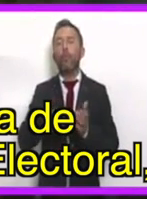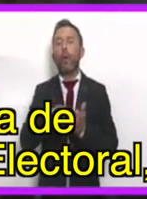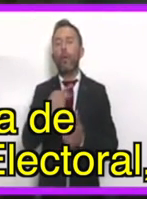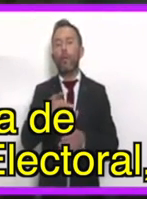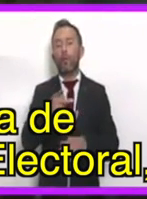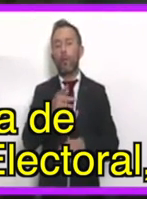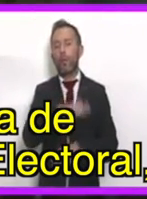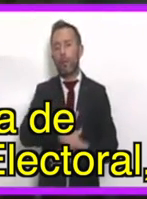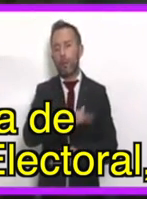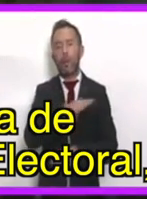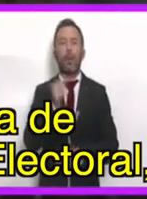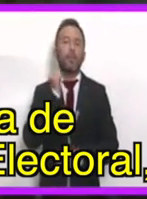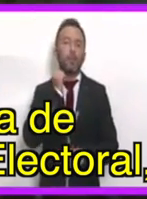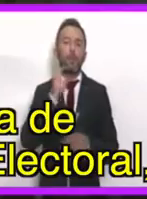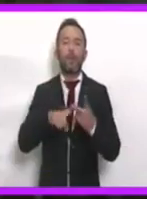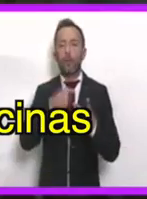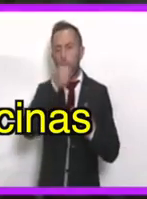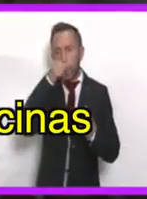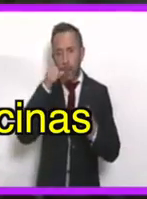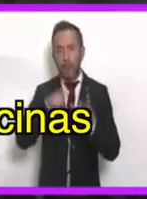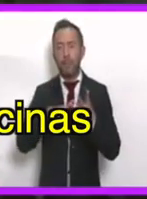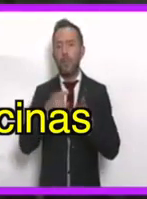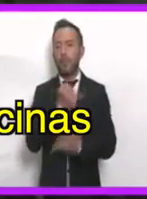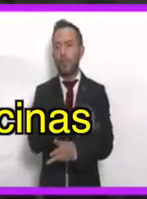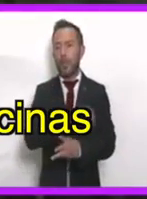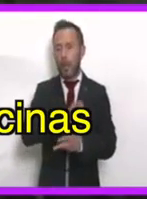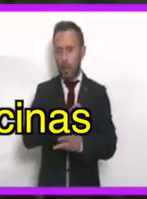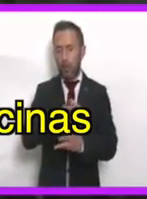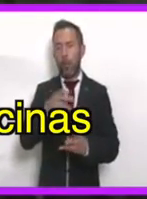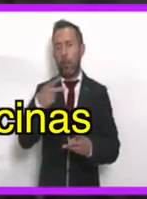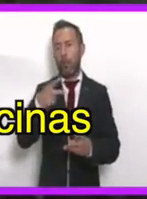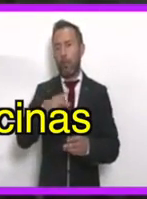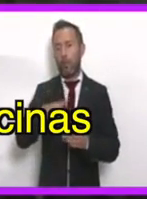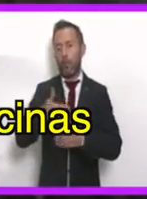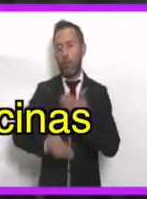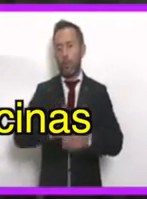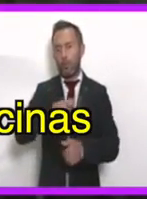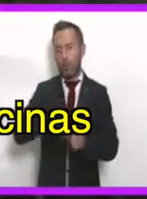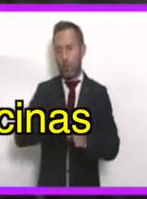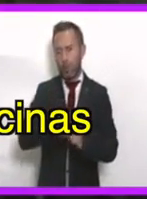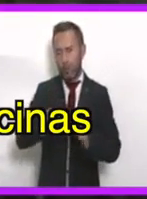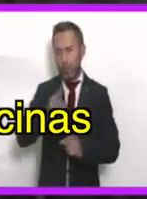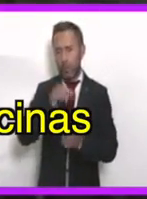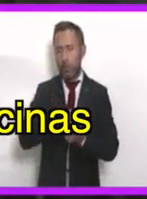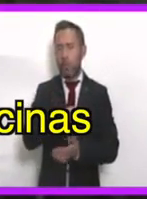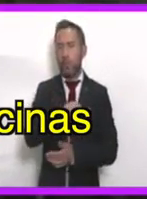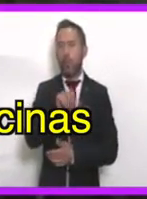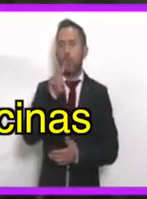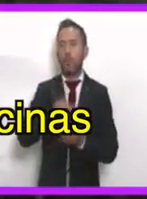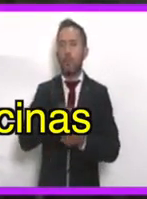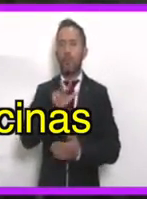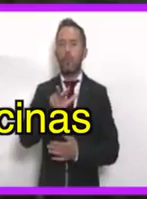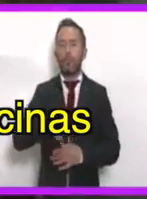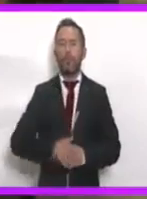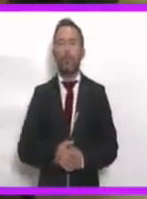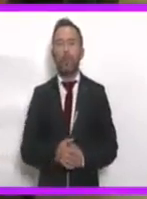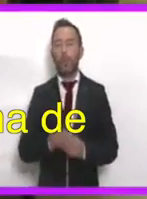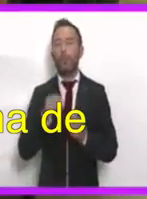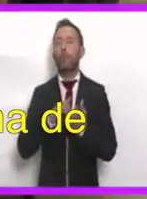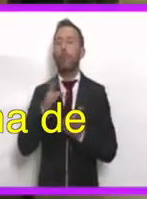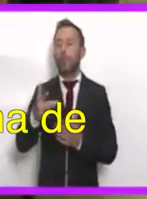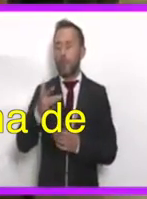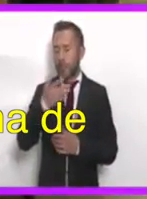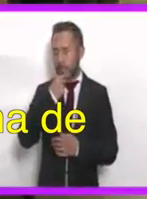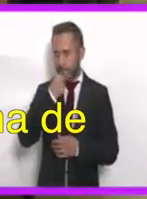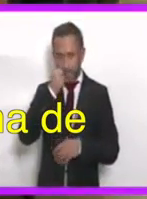disposiciones al instituto nacional electoral las cuales también deberán ser difundidas en las oficinas centrales del organismo capitalino como en sus